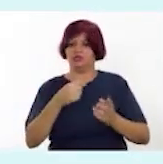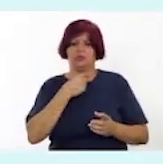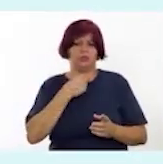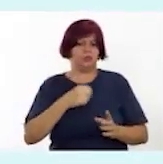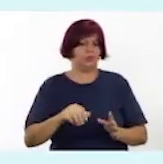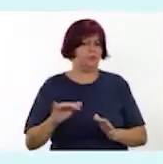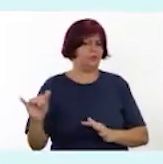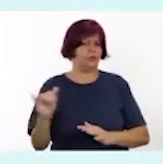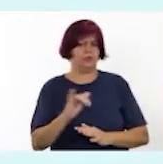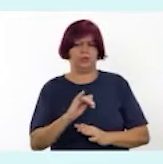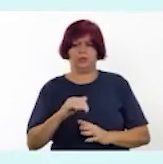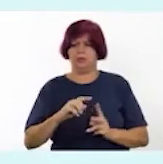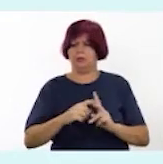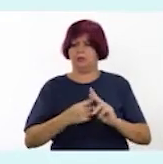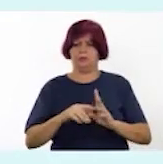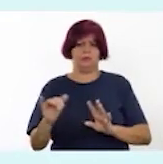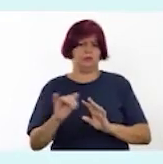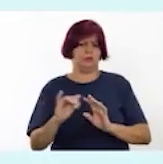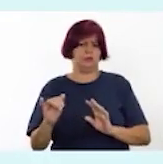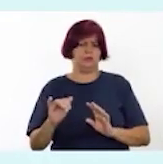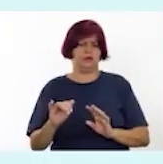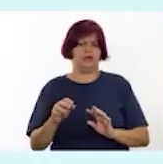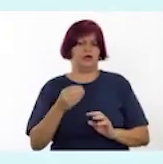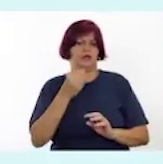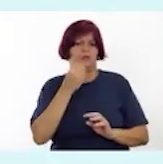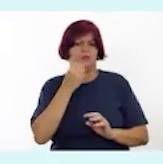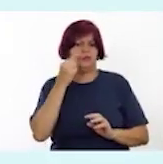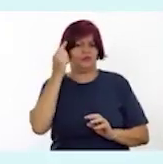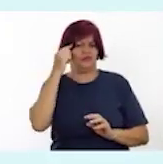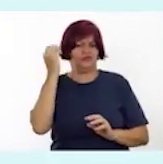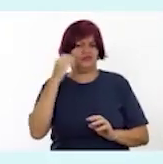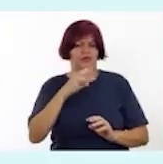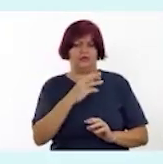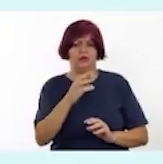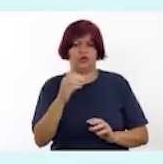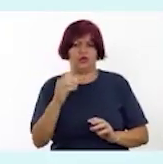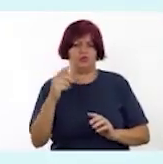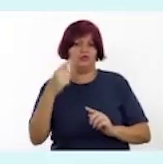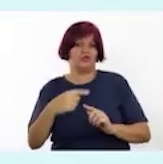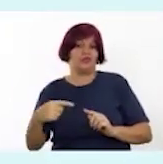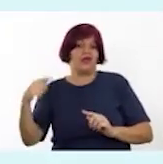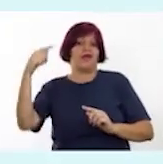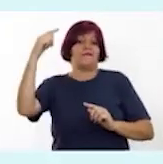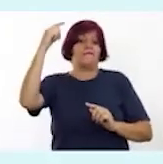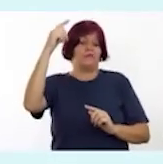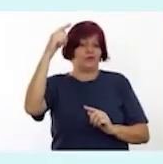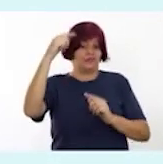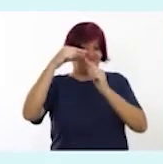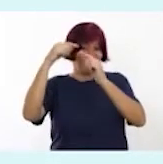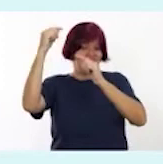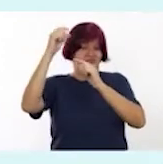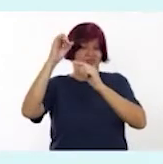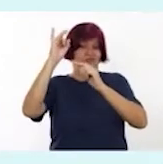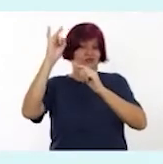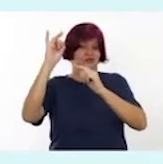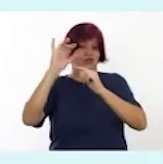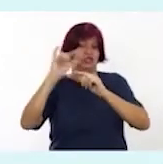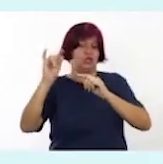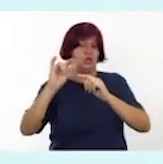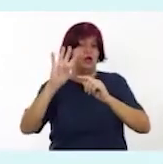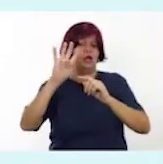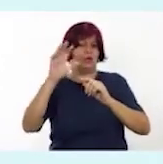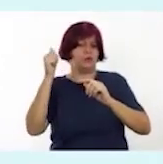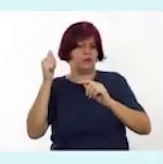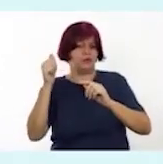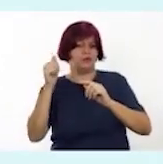mismo, excepto en el último, donde yo no puedo determinar un número que siendo exponente de 7 me dé menos 49. Bueno, a esos números